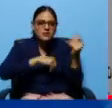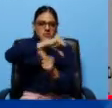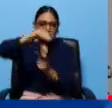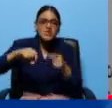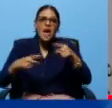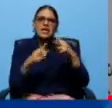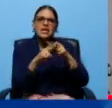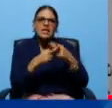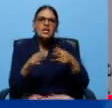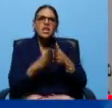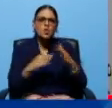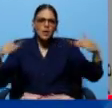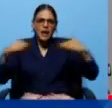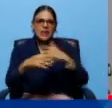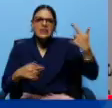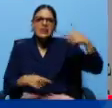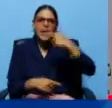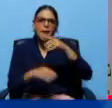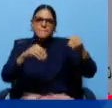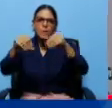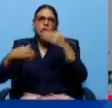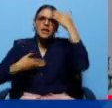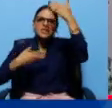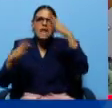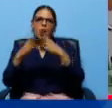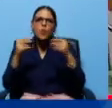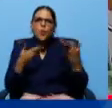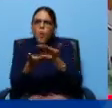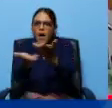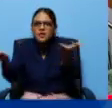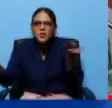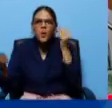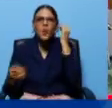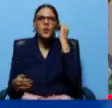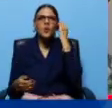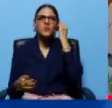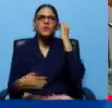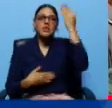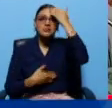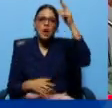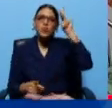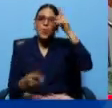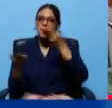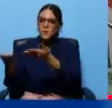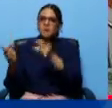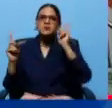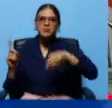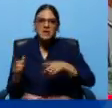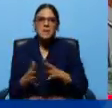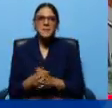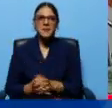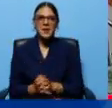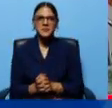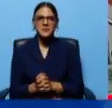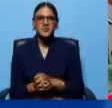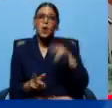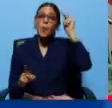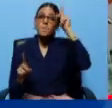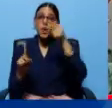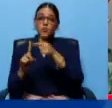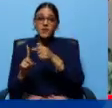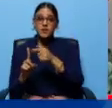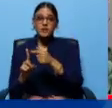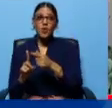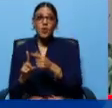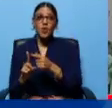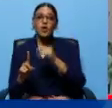de transporte terrestre 1. Bueno, saludar aquí a los muchachos. ¿Cómo tenemos están ustedes? Aquí al profesor José Antonio Páez, profesor